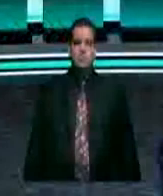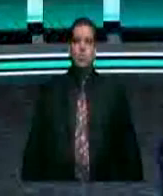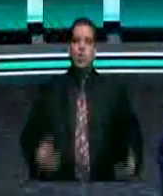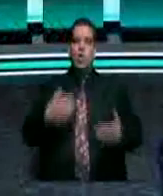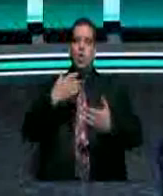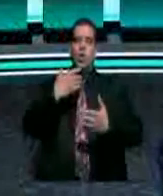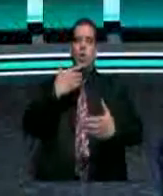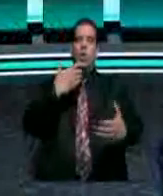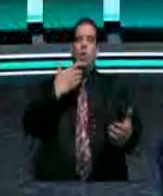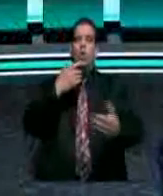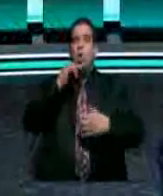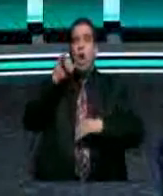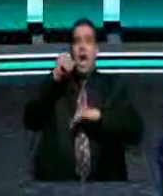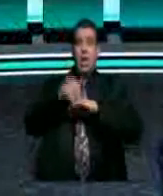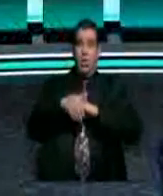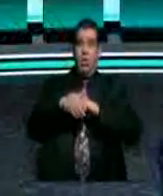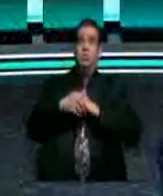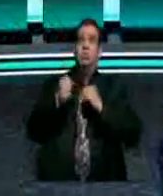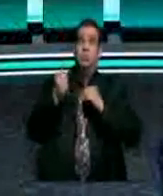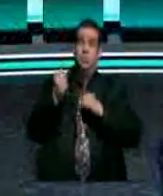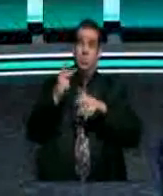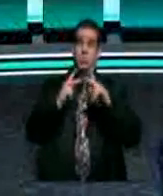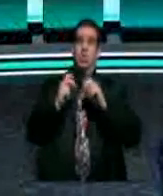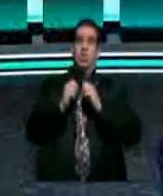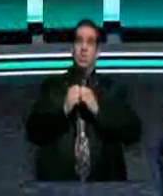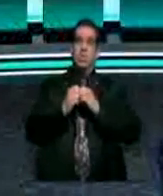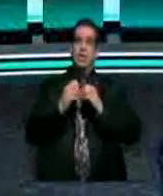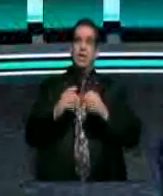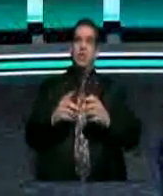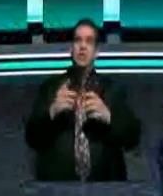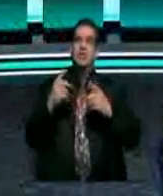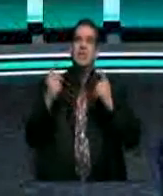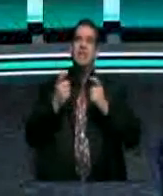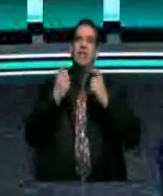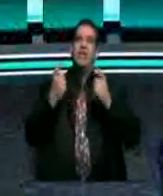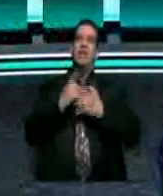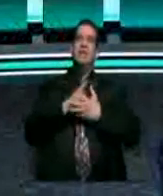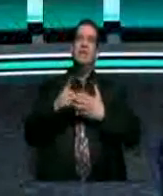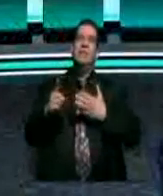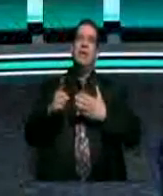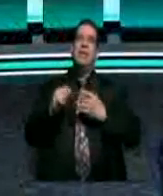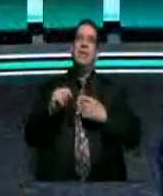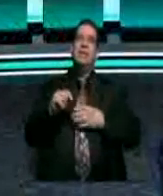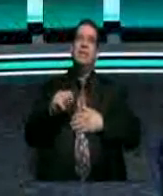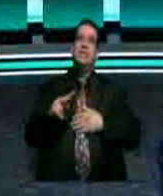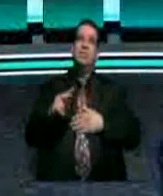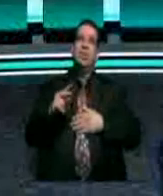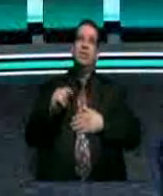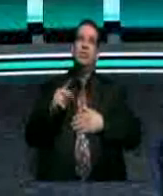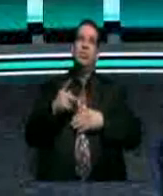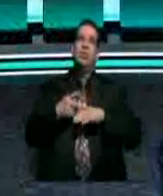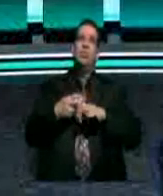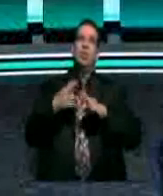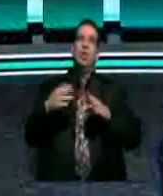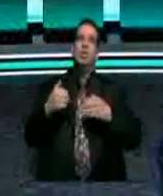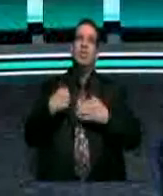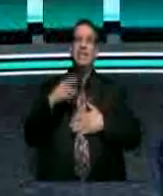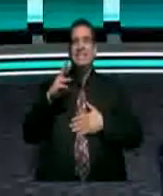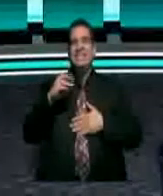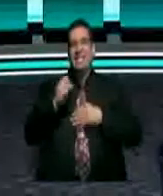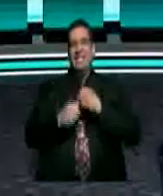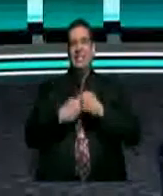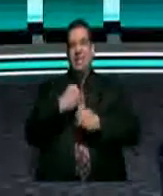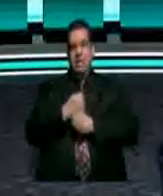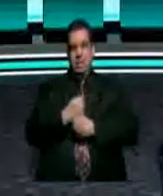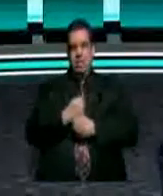Buenas noches, decenas de compañeros celebraron la Semana de la Televisión y esta ocasión fue muy especial porque la televisión puertorriqueña cumple 60 años. Además,